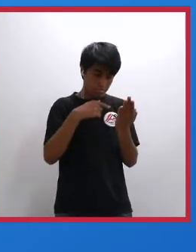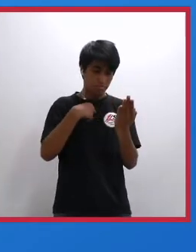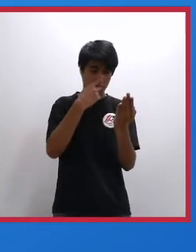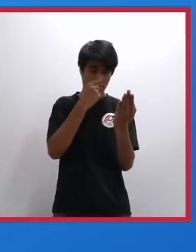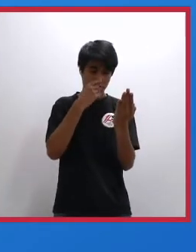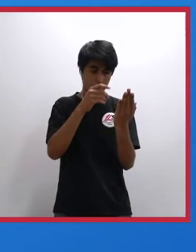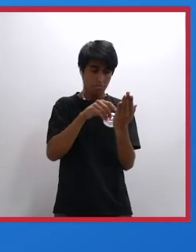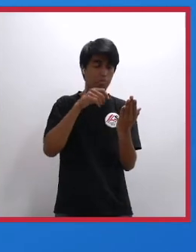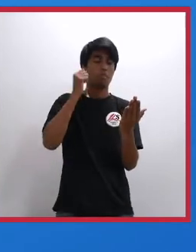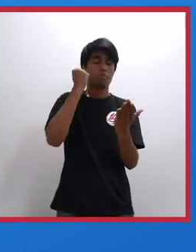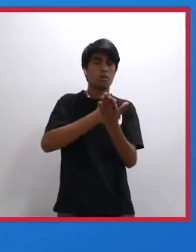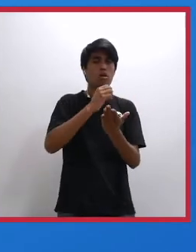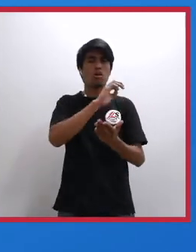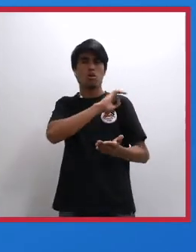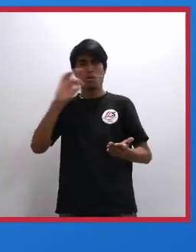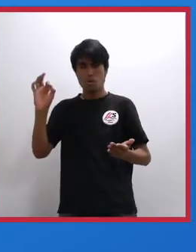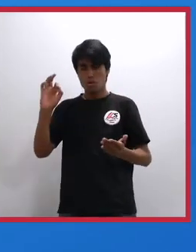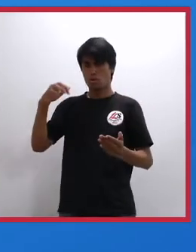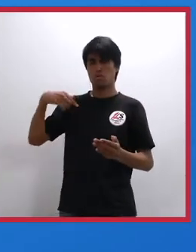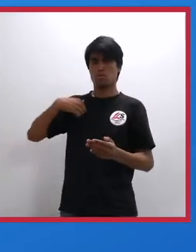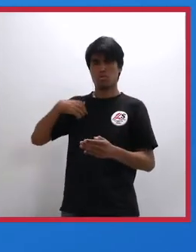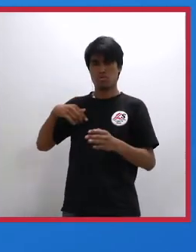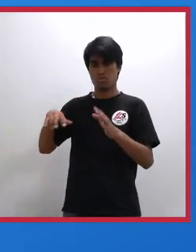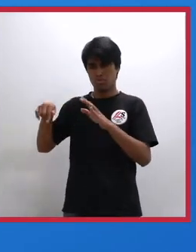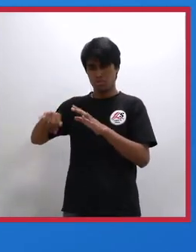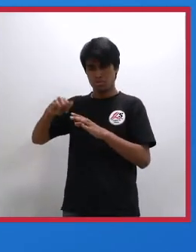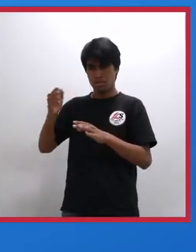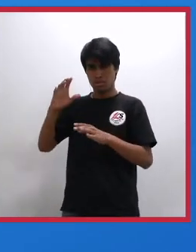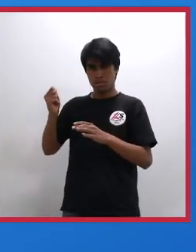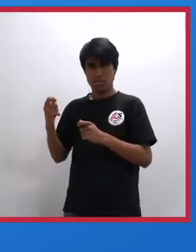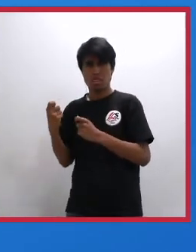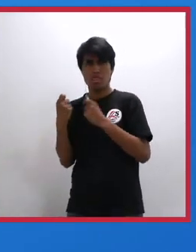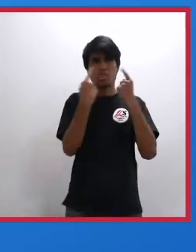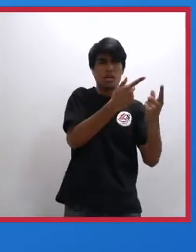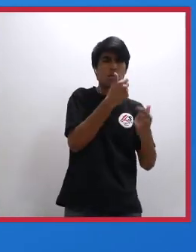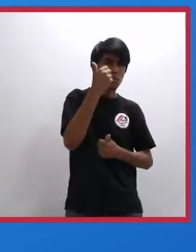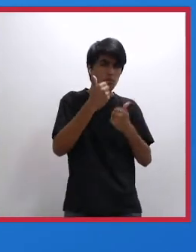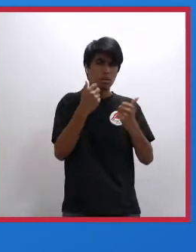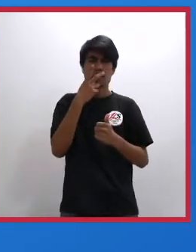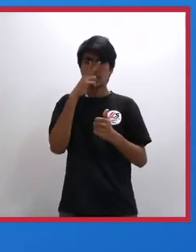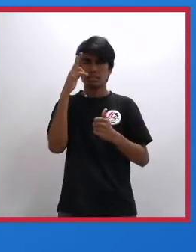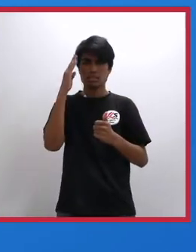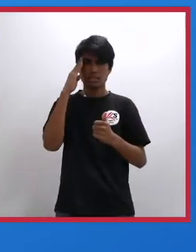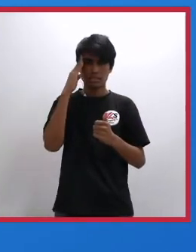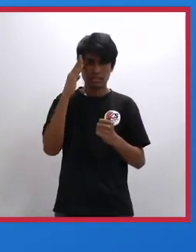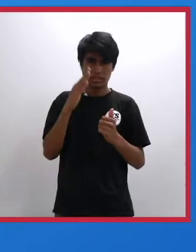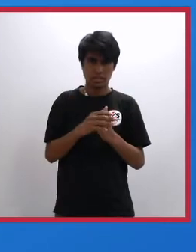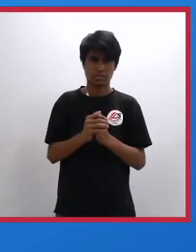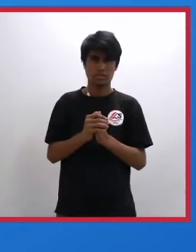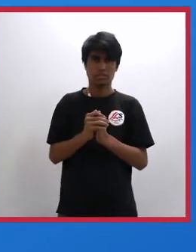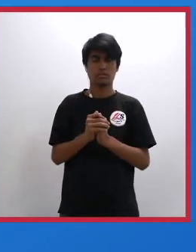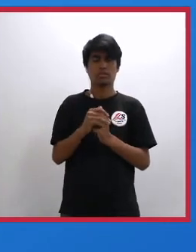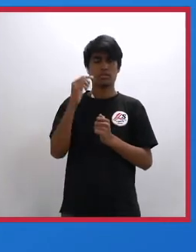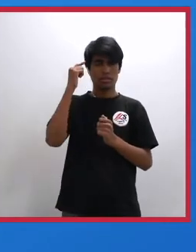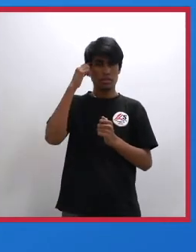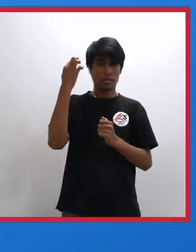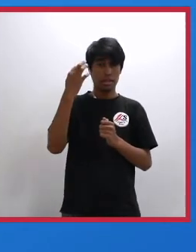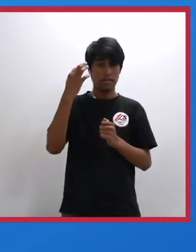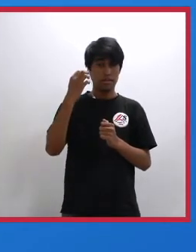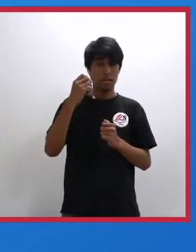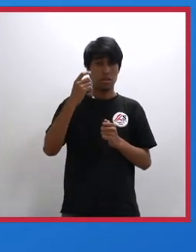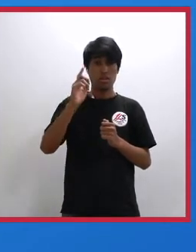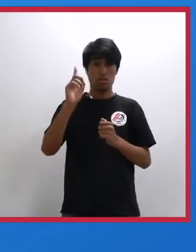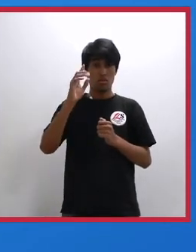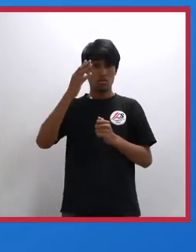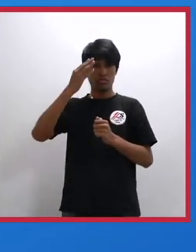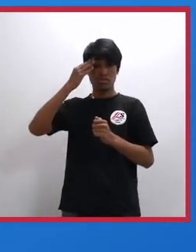el consultor y el ente ejecutor. No debemos olvidar que la obra